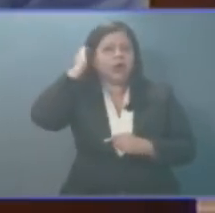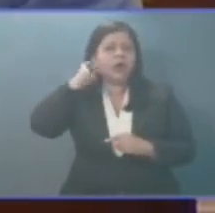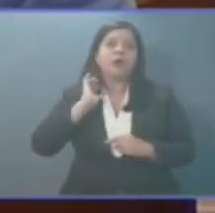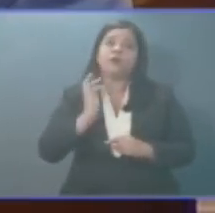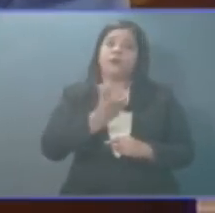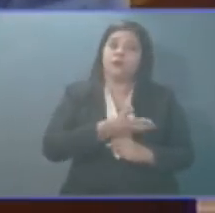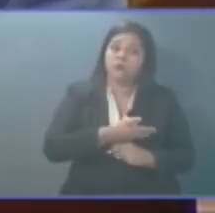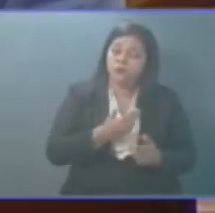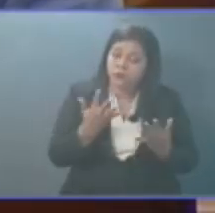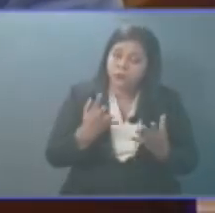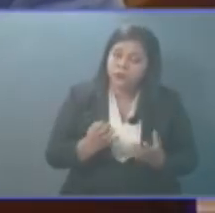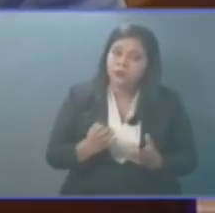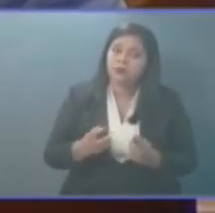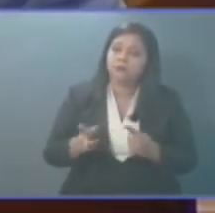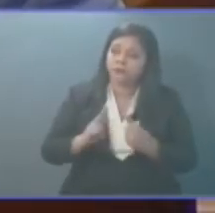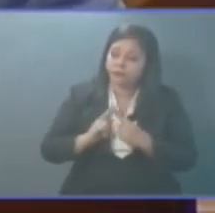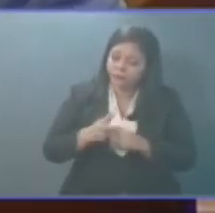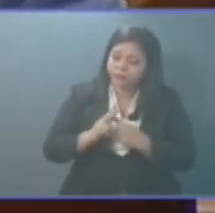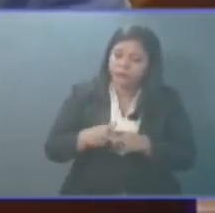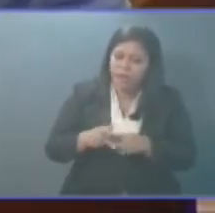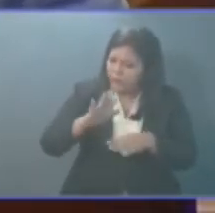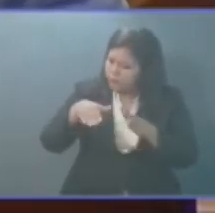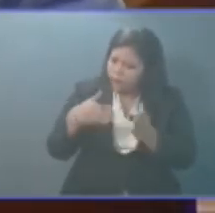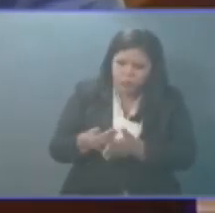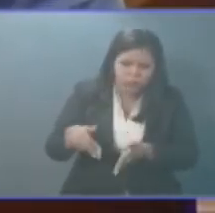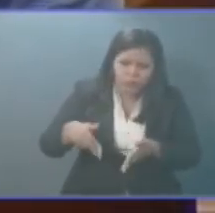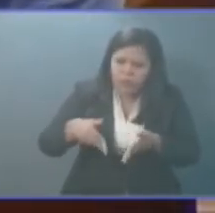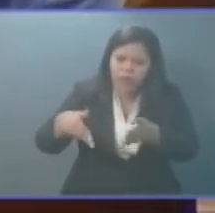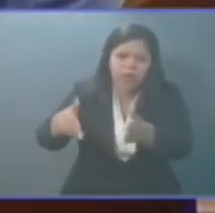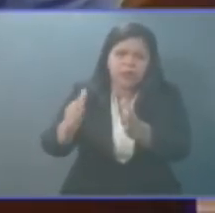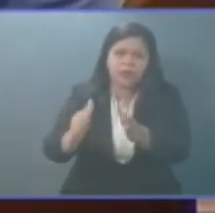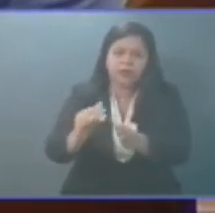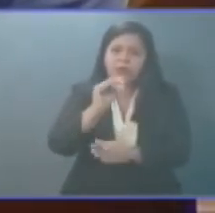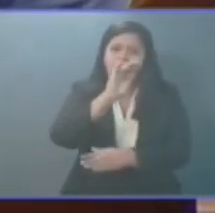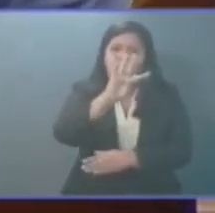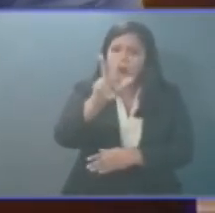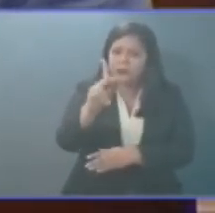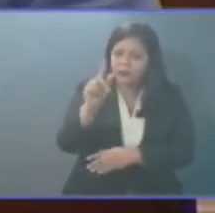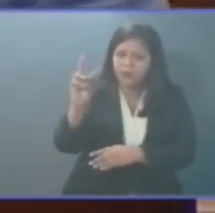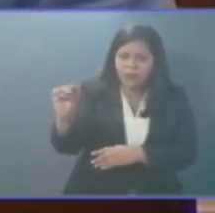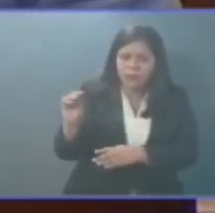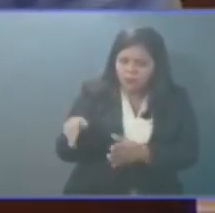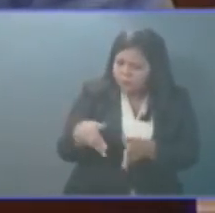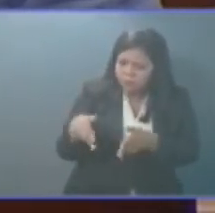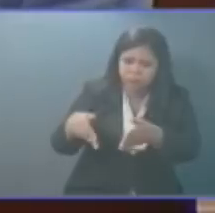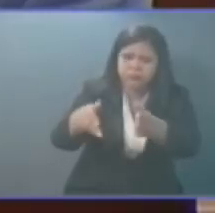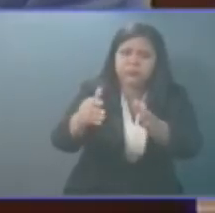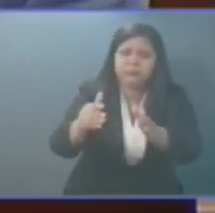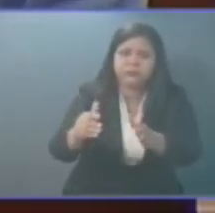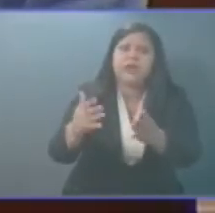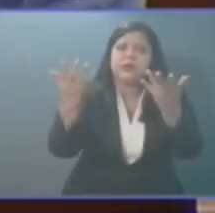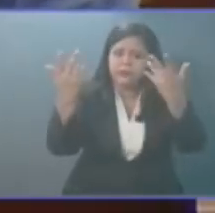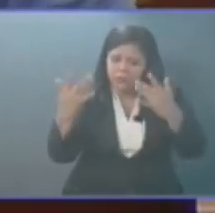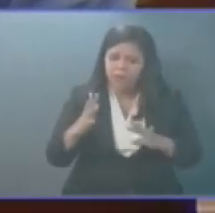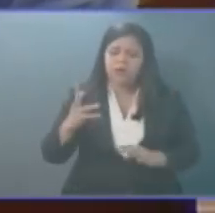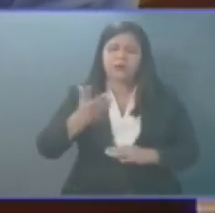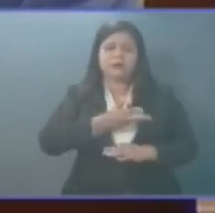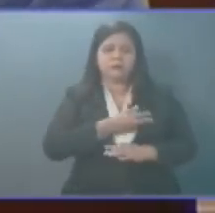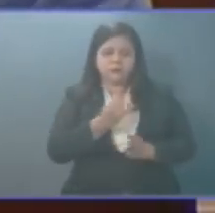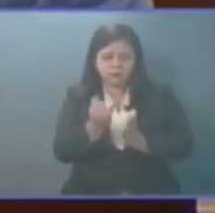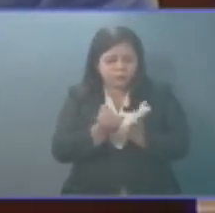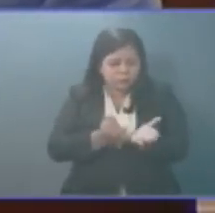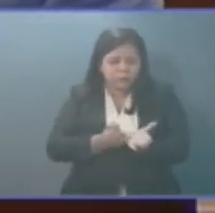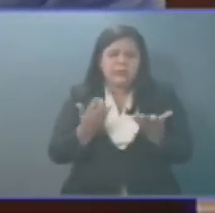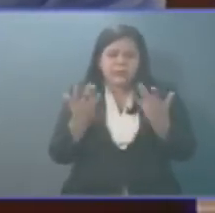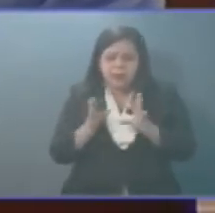Nosotros estamos rehabilitando toda la carretera, los 43 kilómetros. Y además, ya diseñamos y